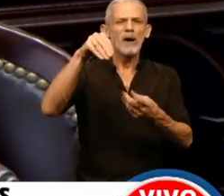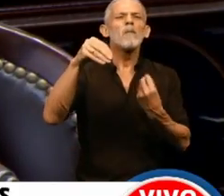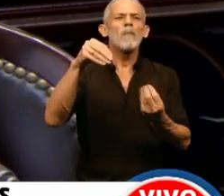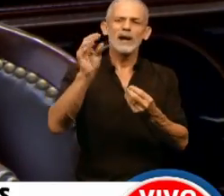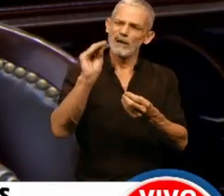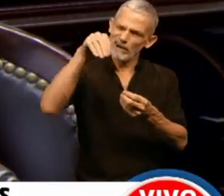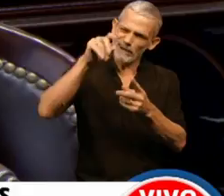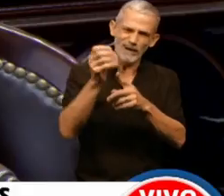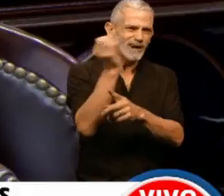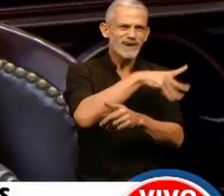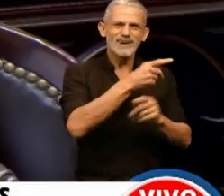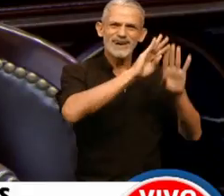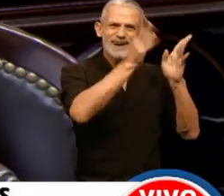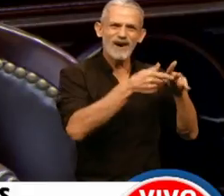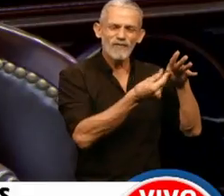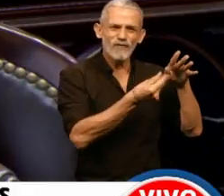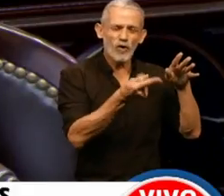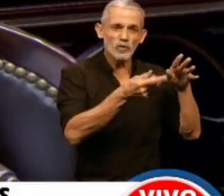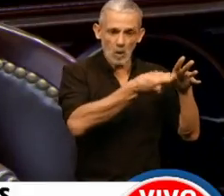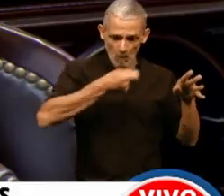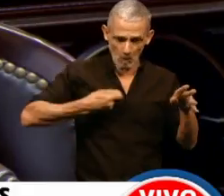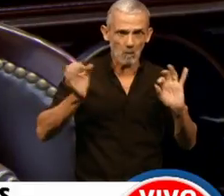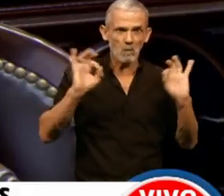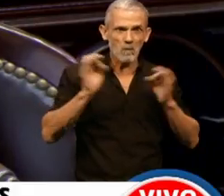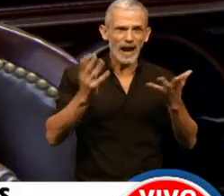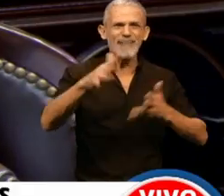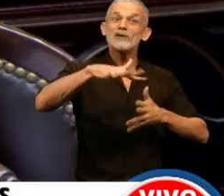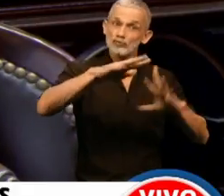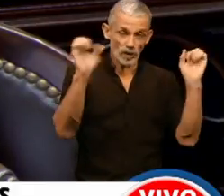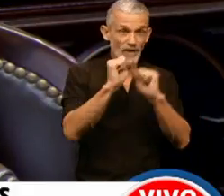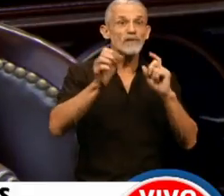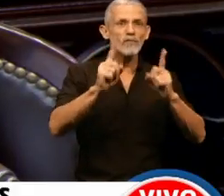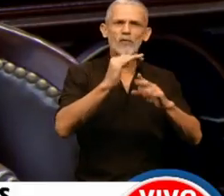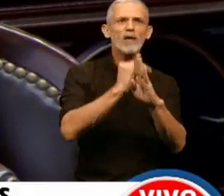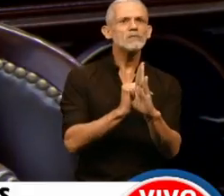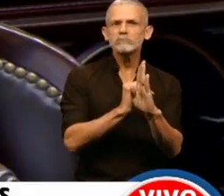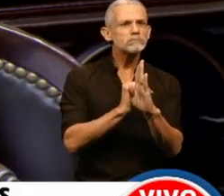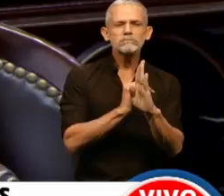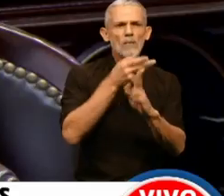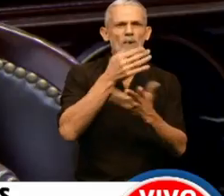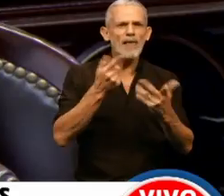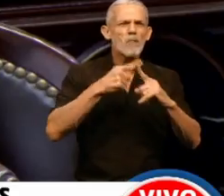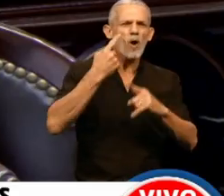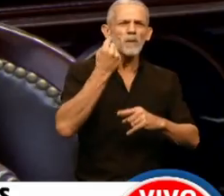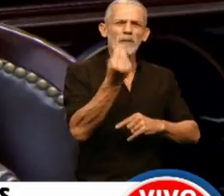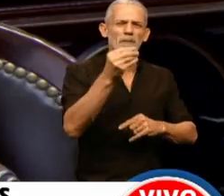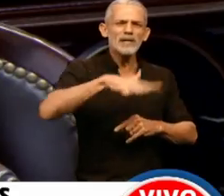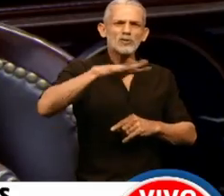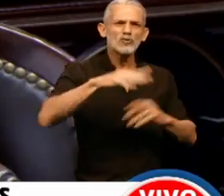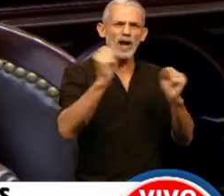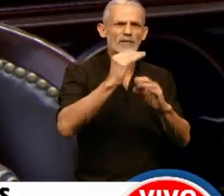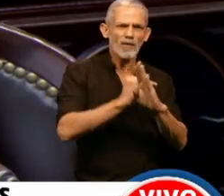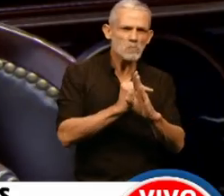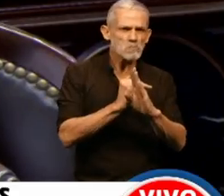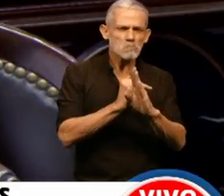viviendo en zonas frías pero sin recibir el beneficio del descuento por estar en zona fría y tener un